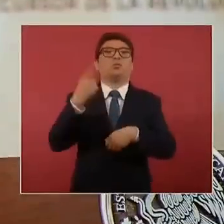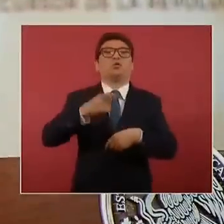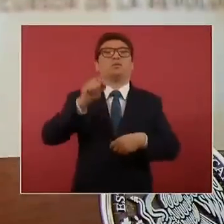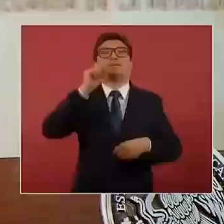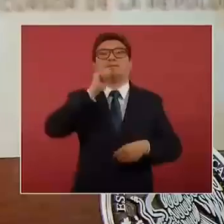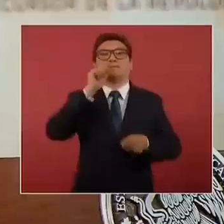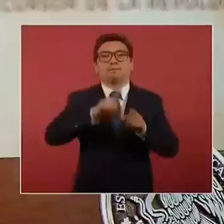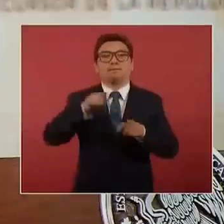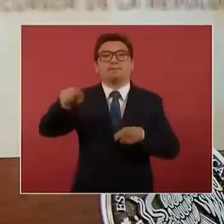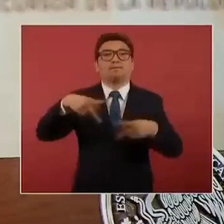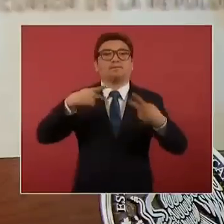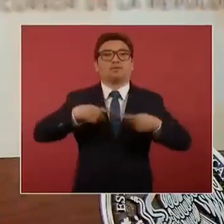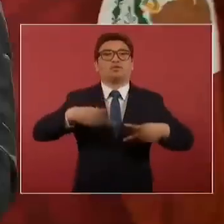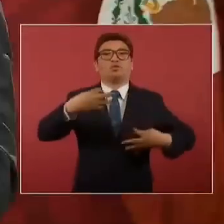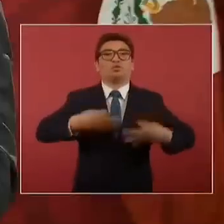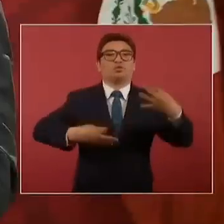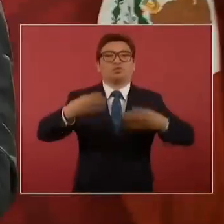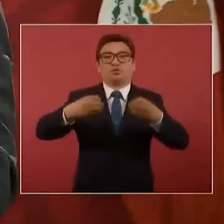jueces.